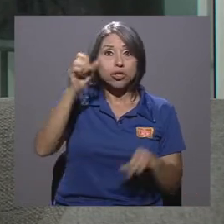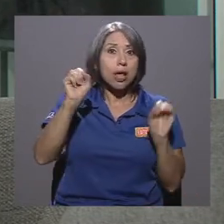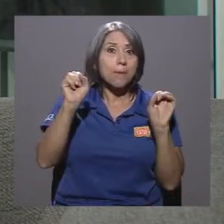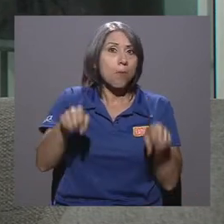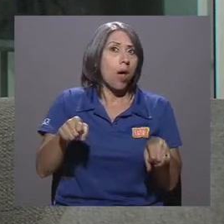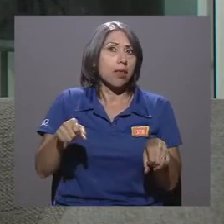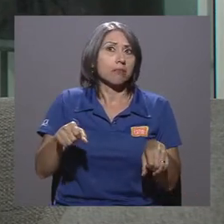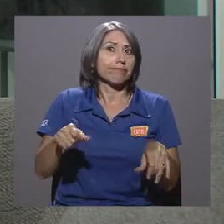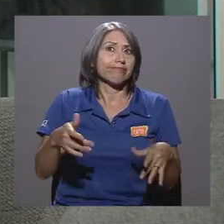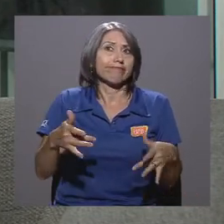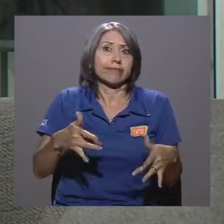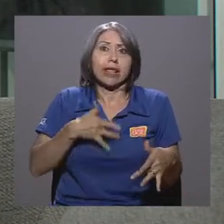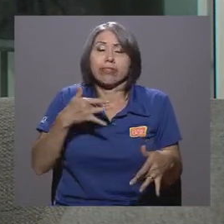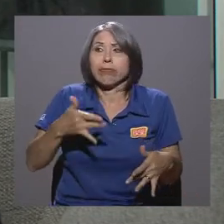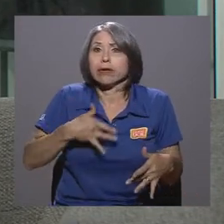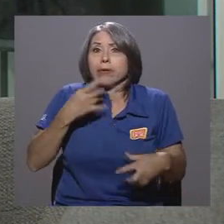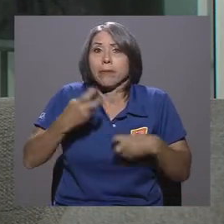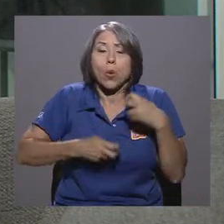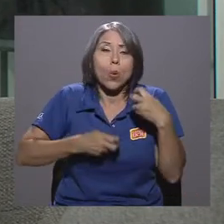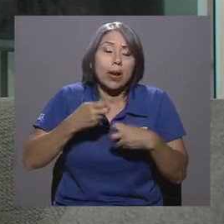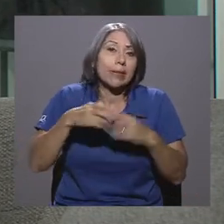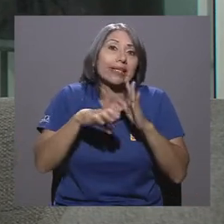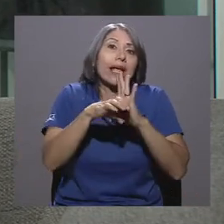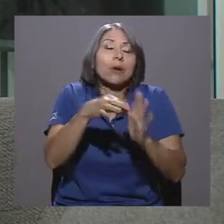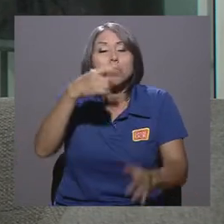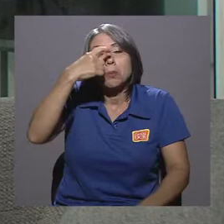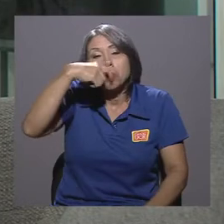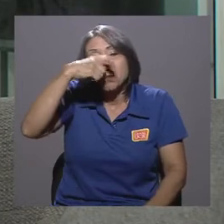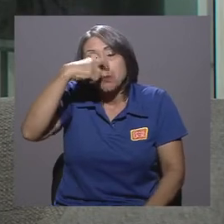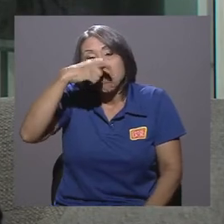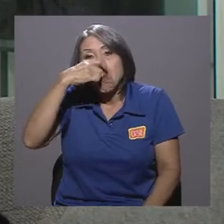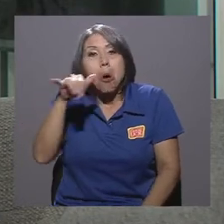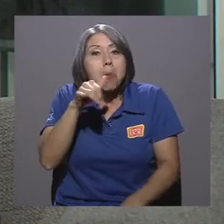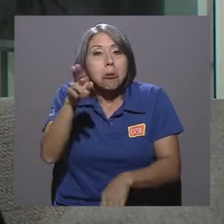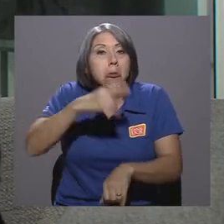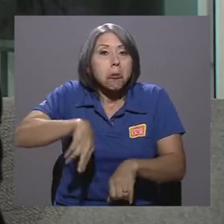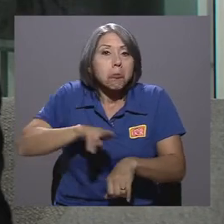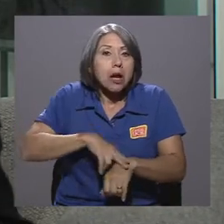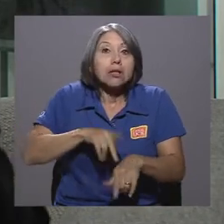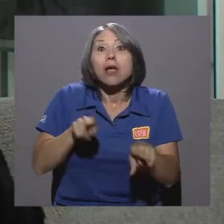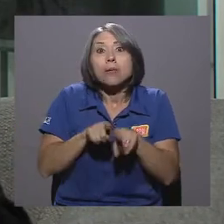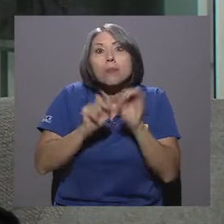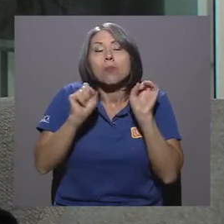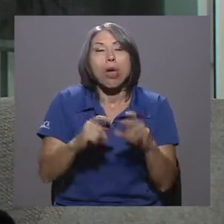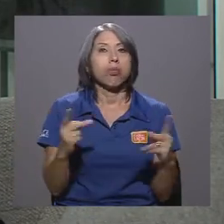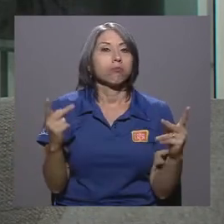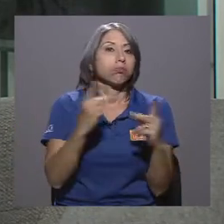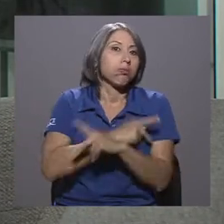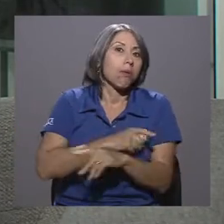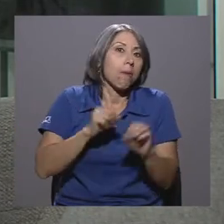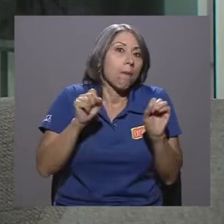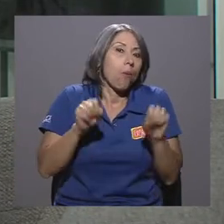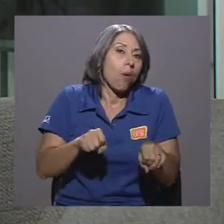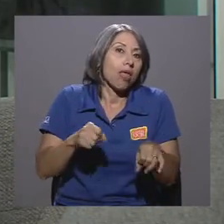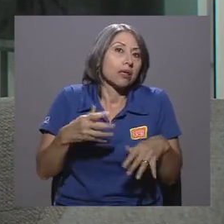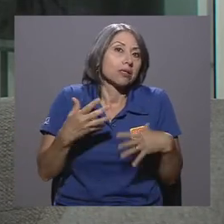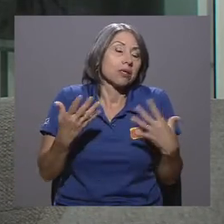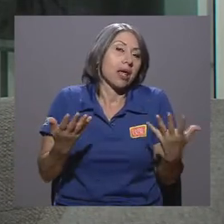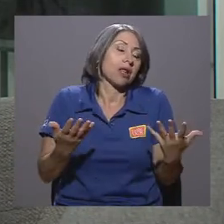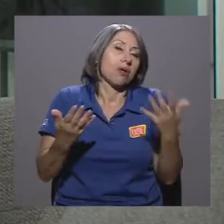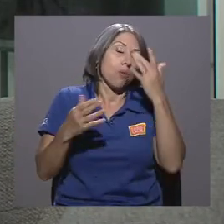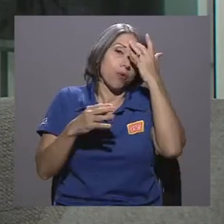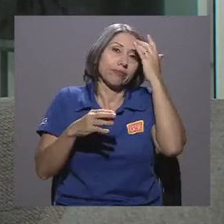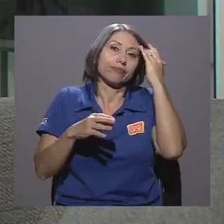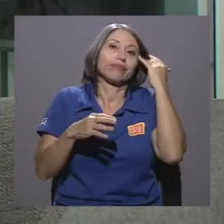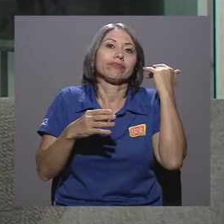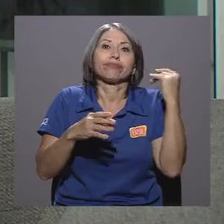desde síntomas respiratorios como una gripe, como un resfriado común, a síntomas graves como podría ser el SARS o el MER, ¿verdad?